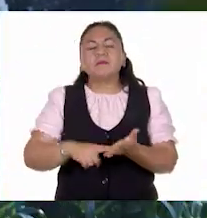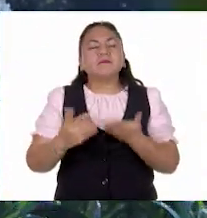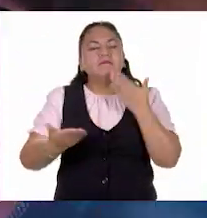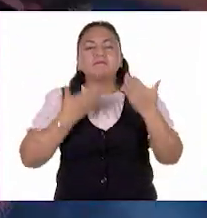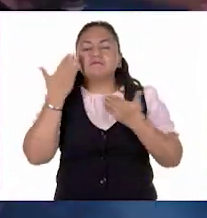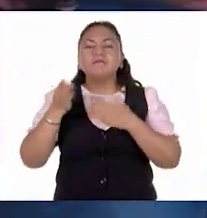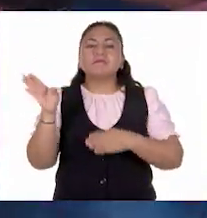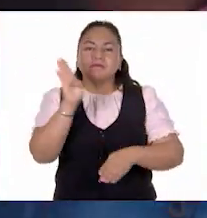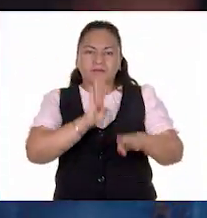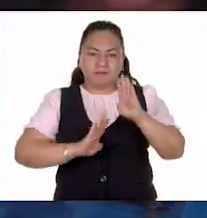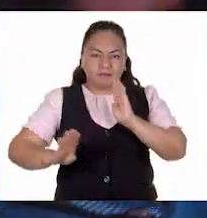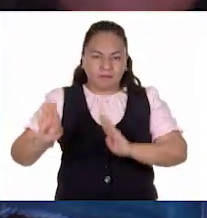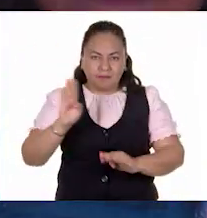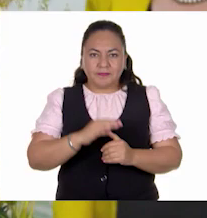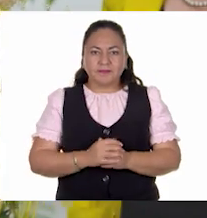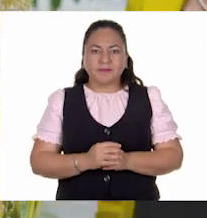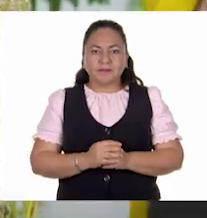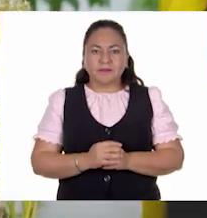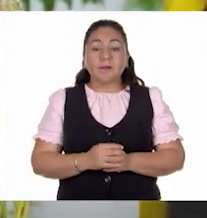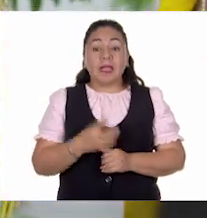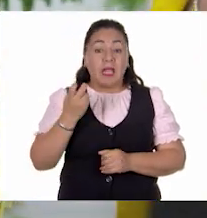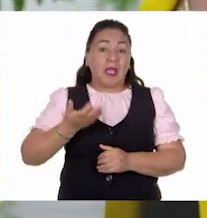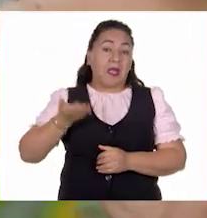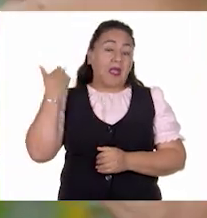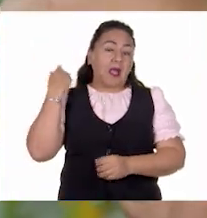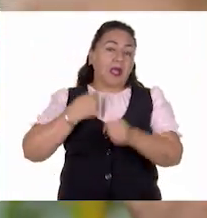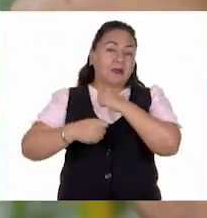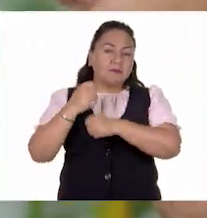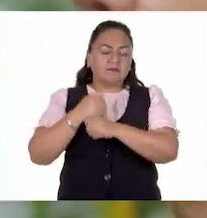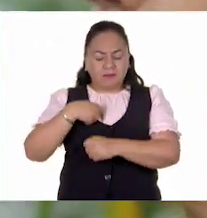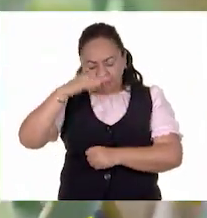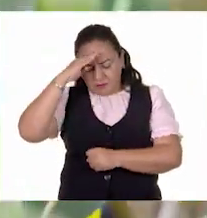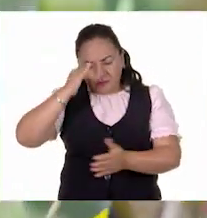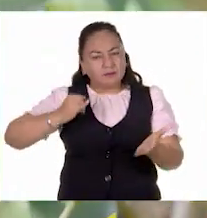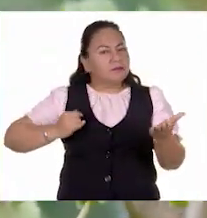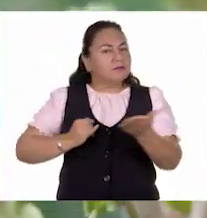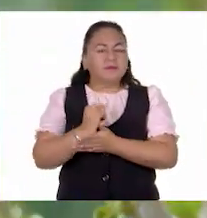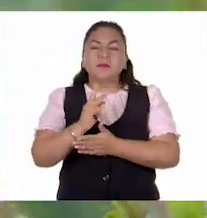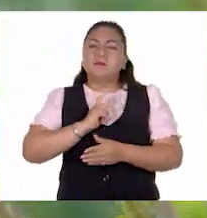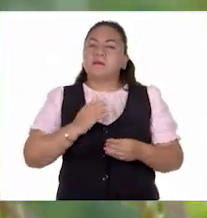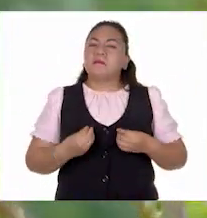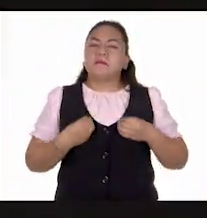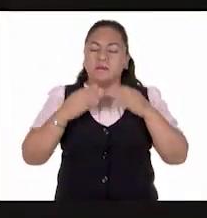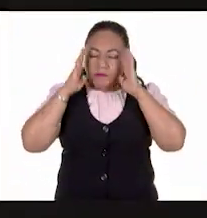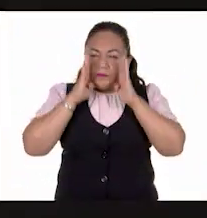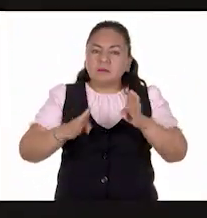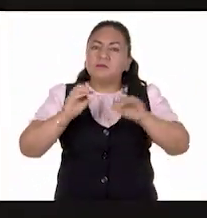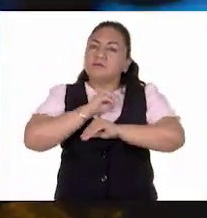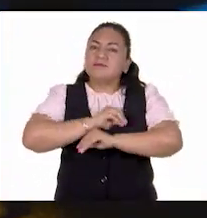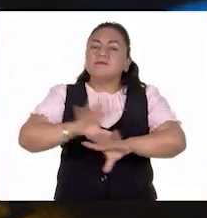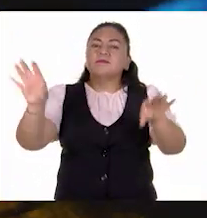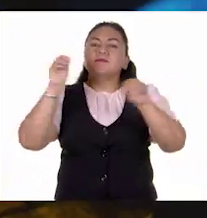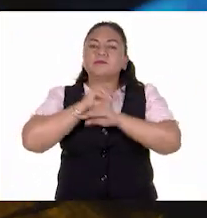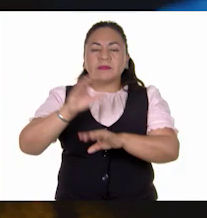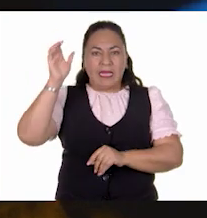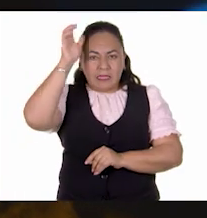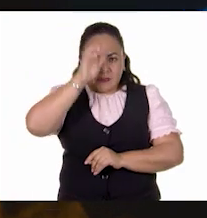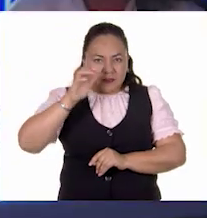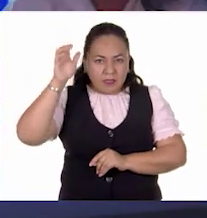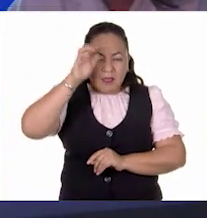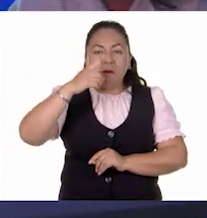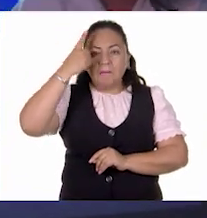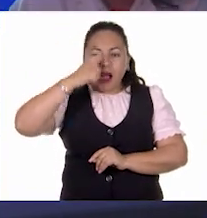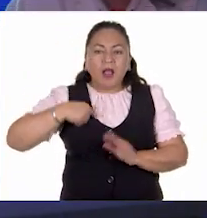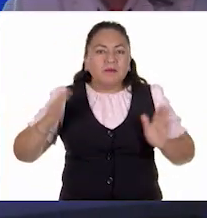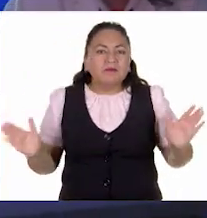estudiar biología. Desde hace unos años decidí dedicarle mi vida a la divulgación de la ciencia para tratar